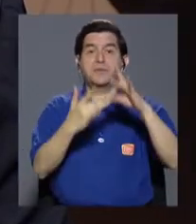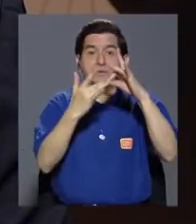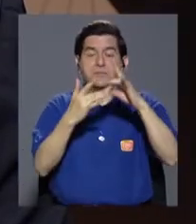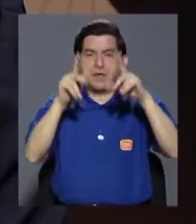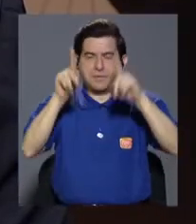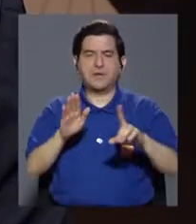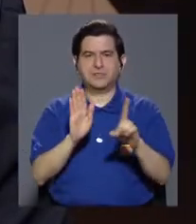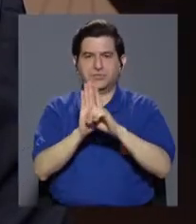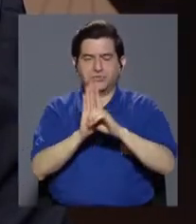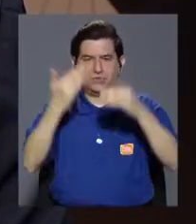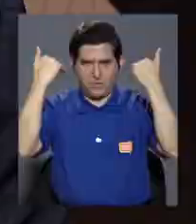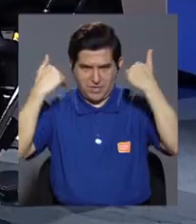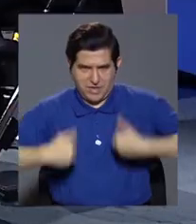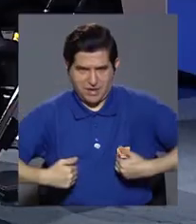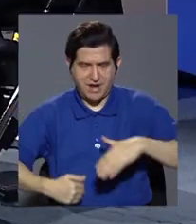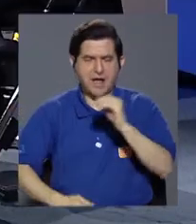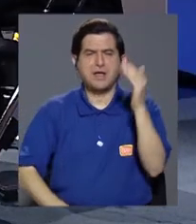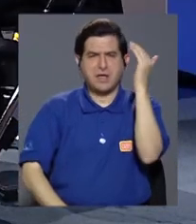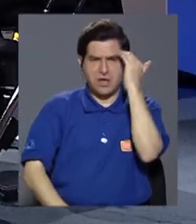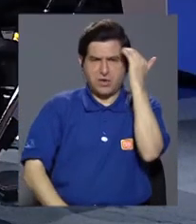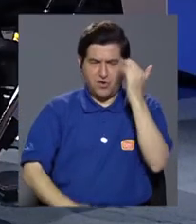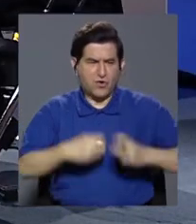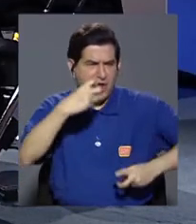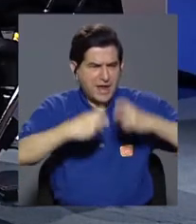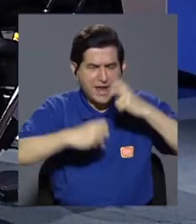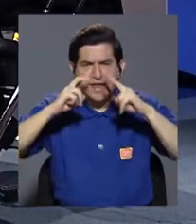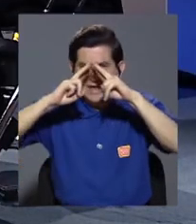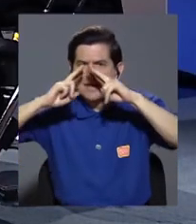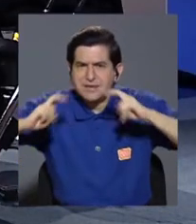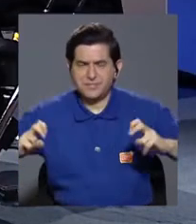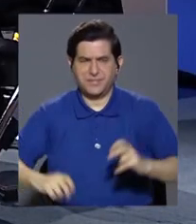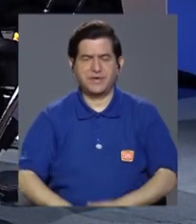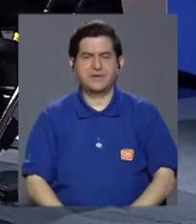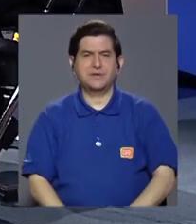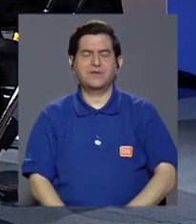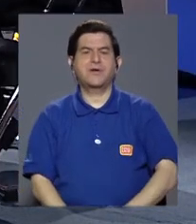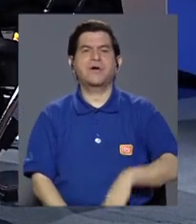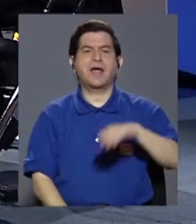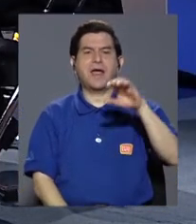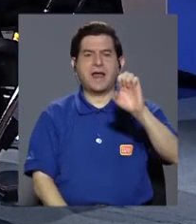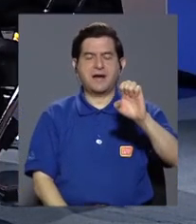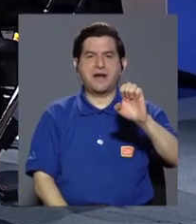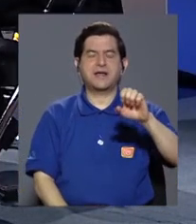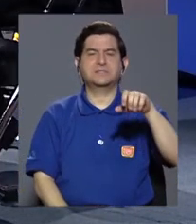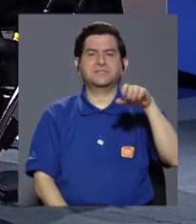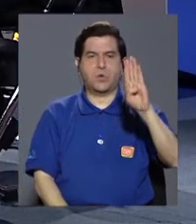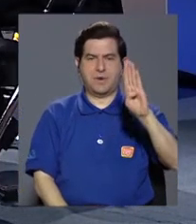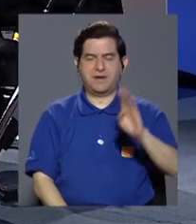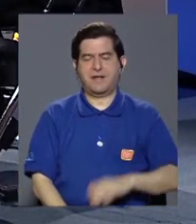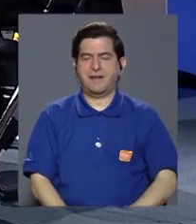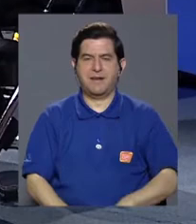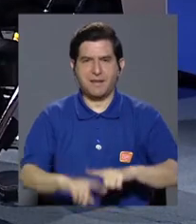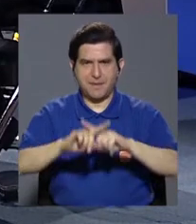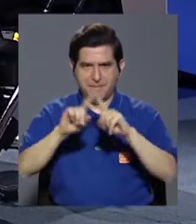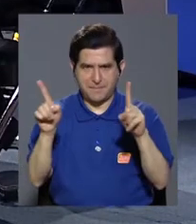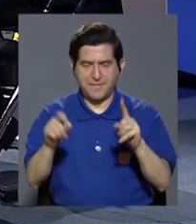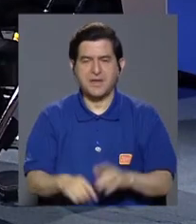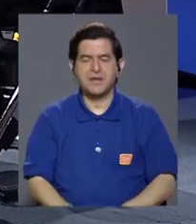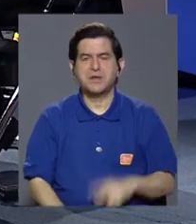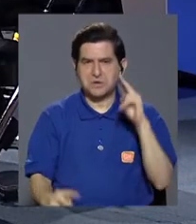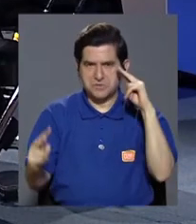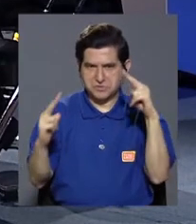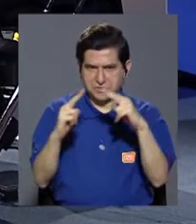todo un hombre de derechos humanos y además conocedor de la criminología don ernesto bernal pero en realidad